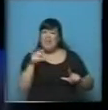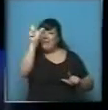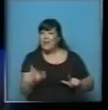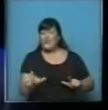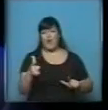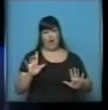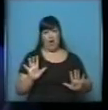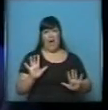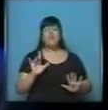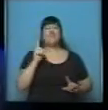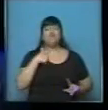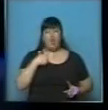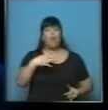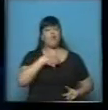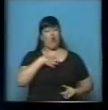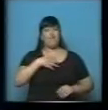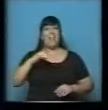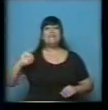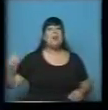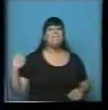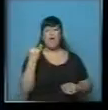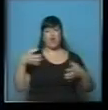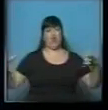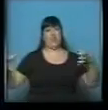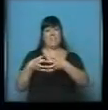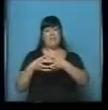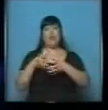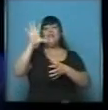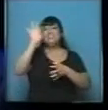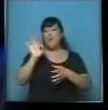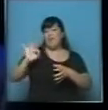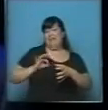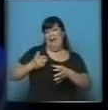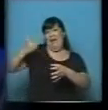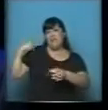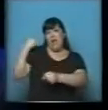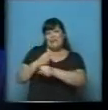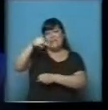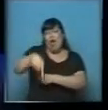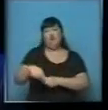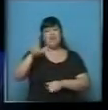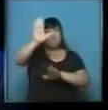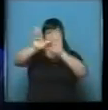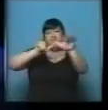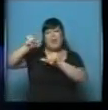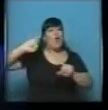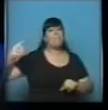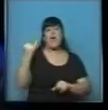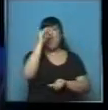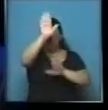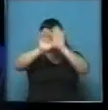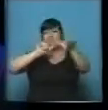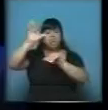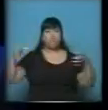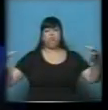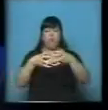tengo confianza a armar el mejor equipo de los últimos 50 años, convocando a los mejores de este país, para